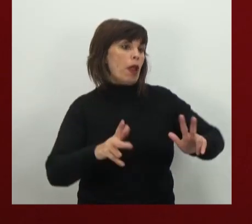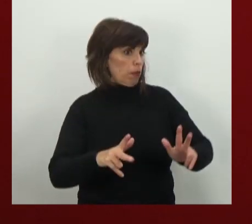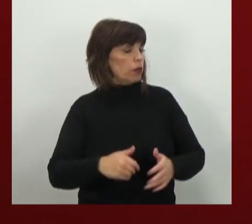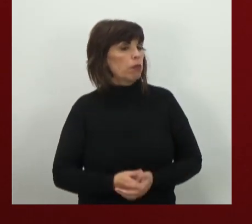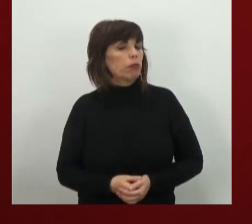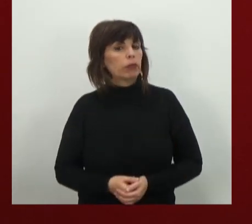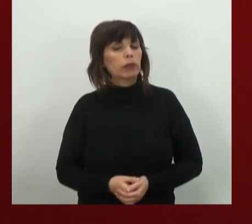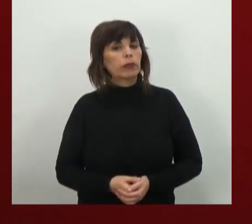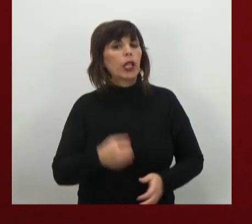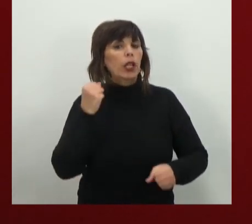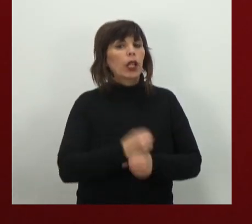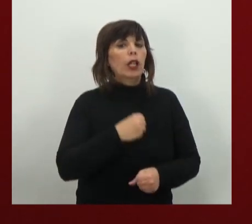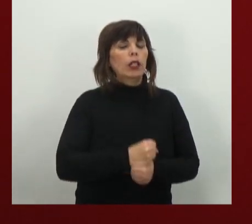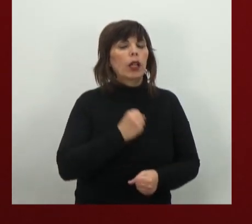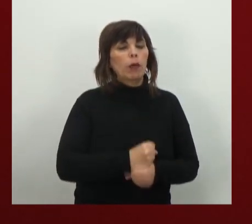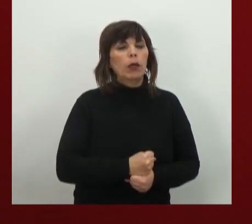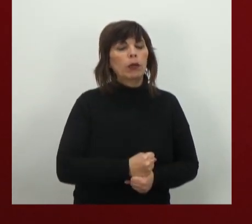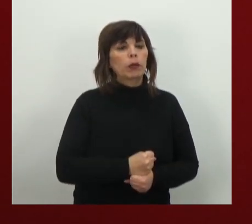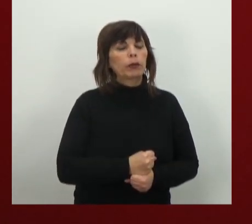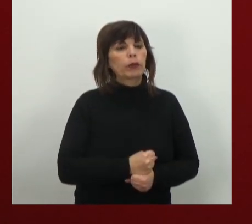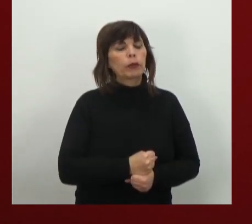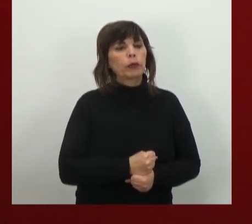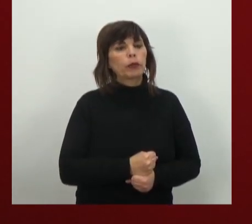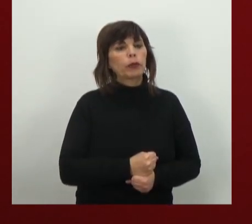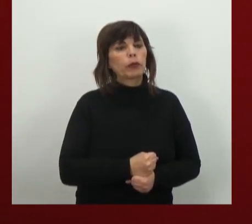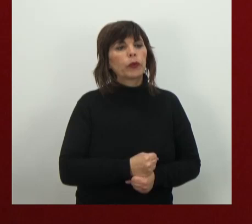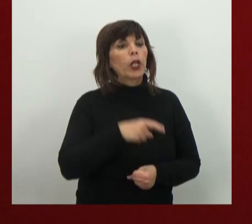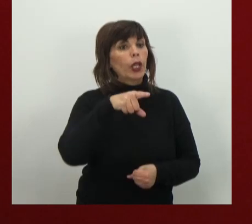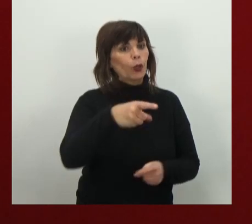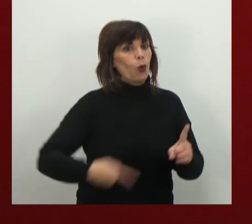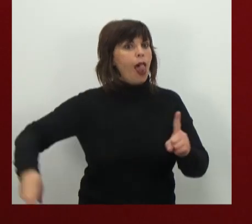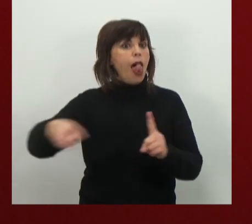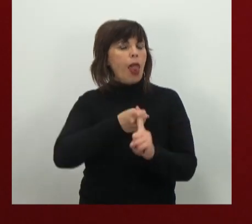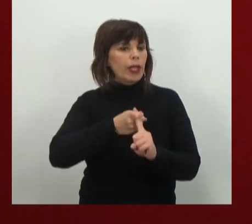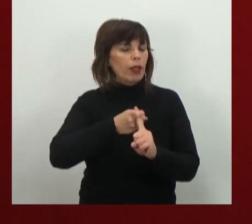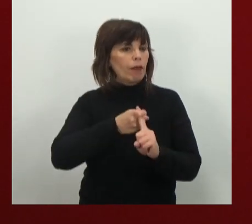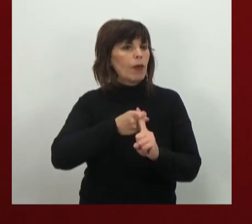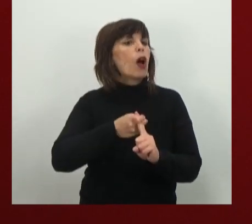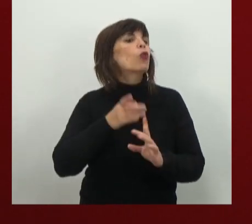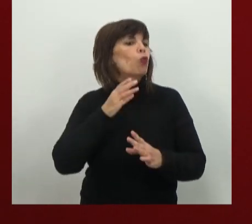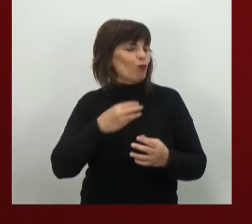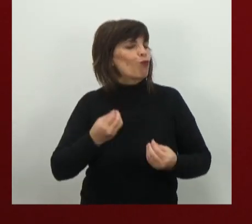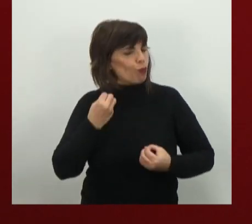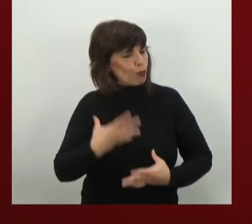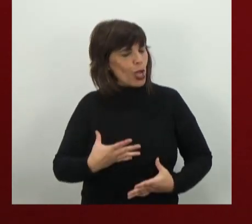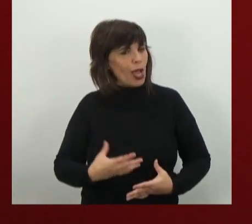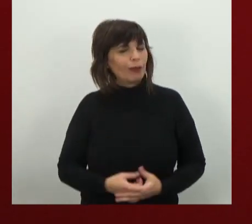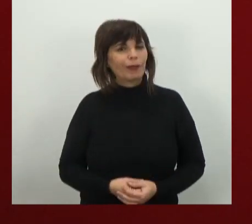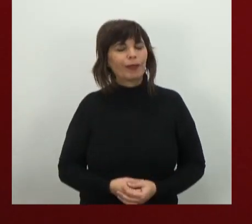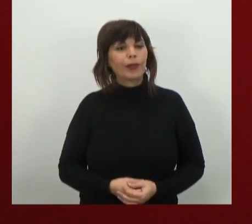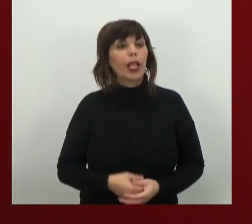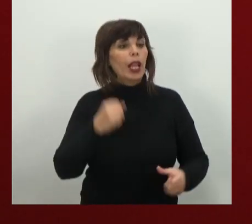El trabajo permite que tú creas, que tú consigas algo. El trabajo existía antes del